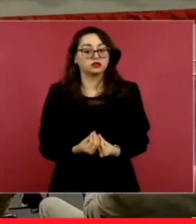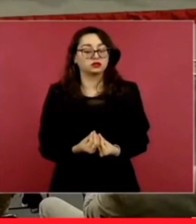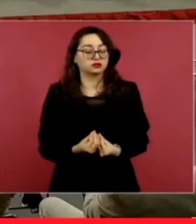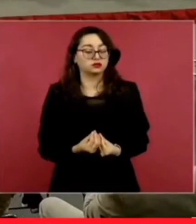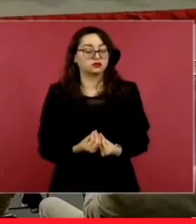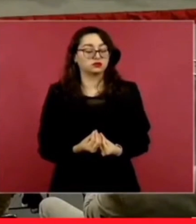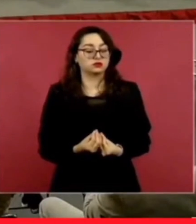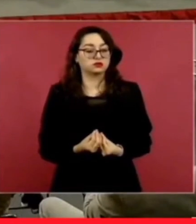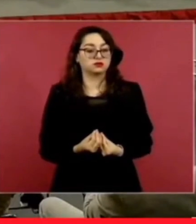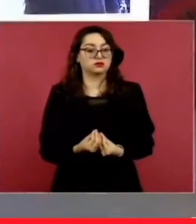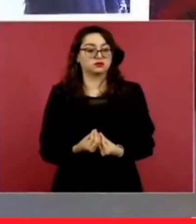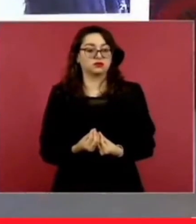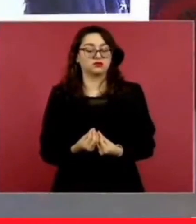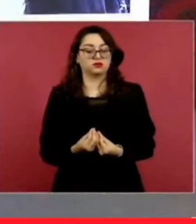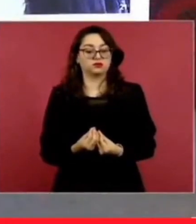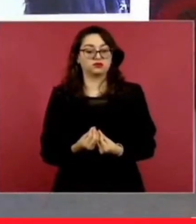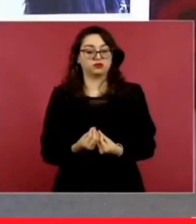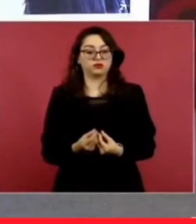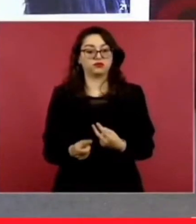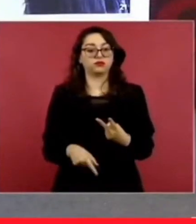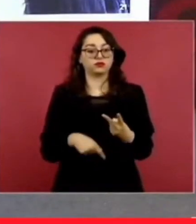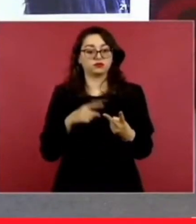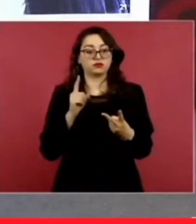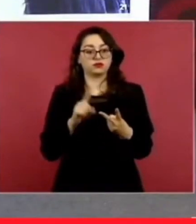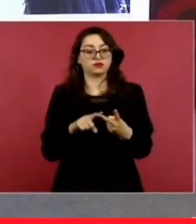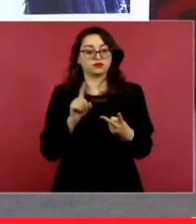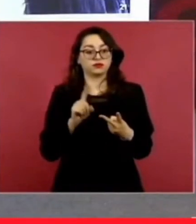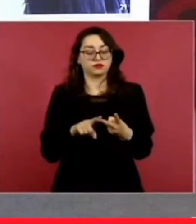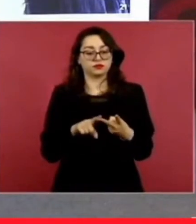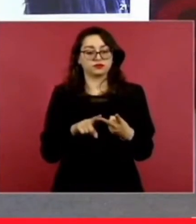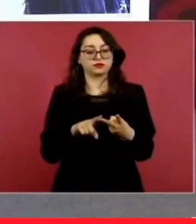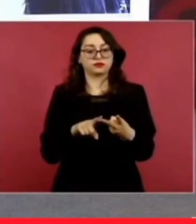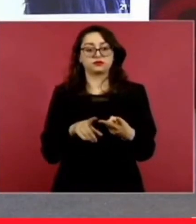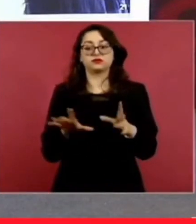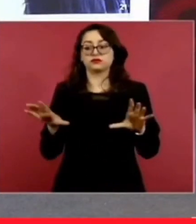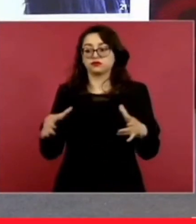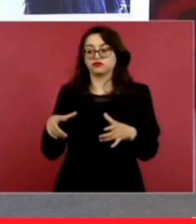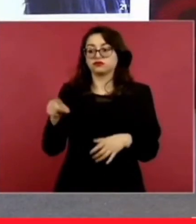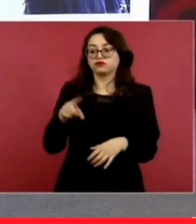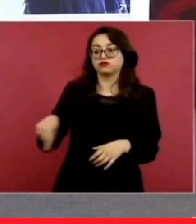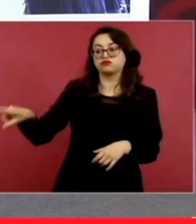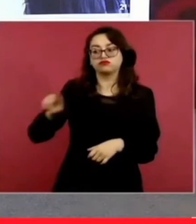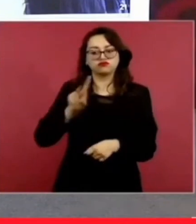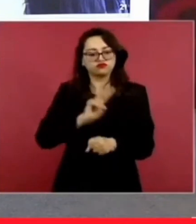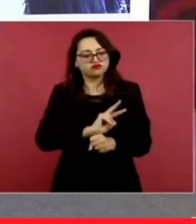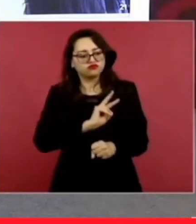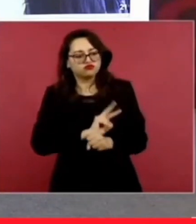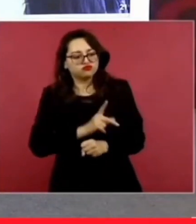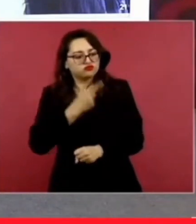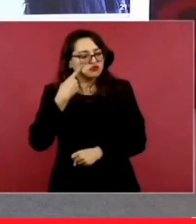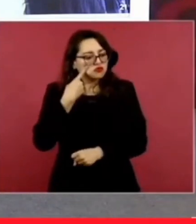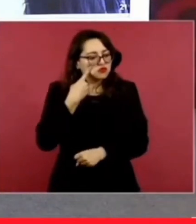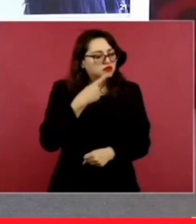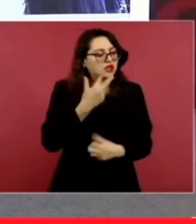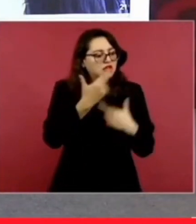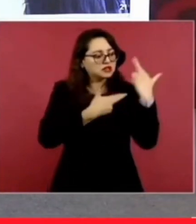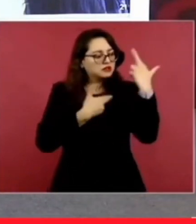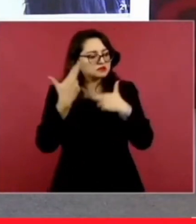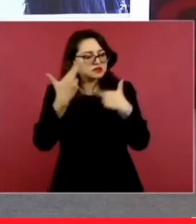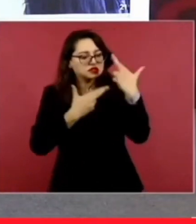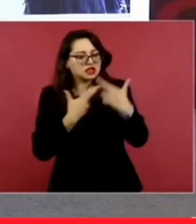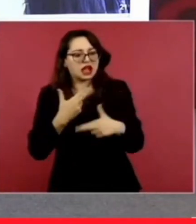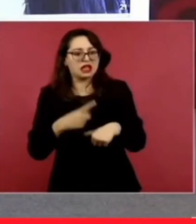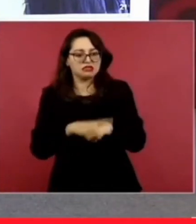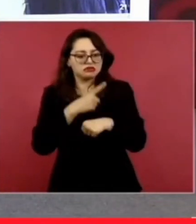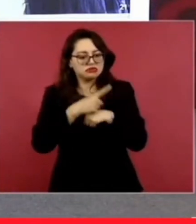aire. Que esto se ha avalado por las comunidades, las que sufren el daño, las que vean